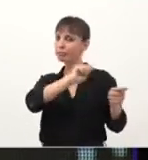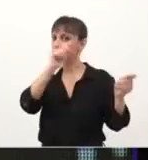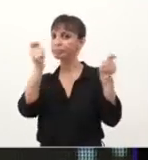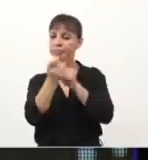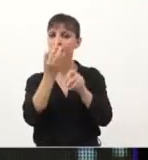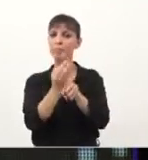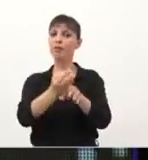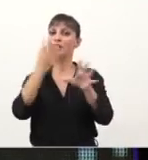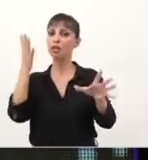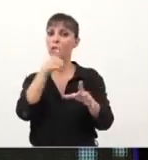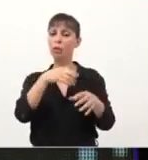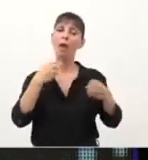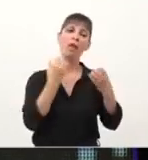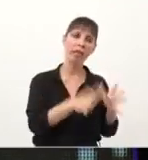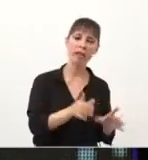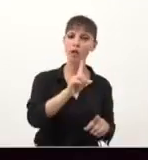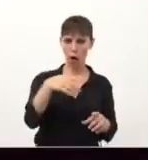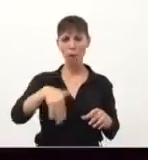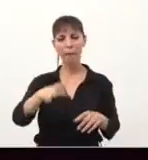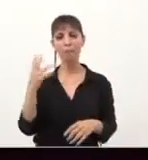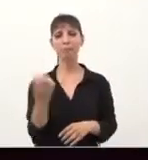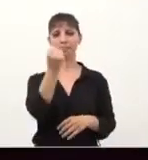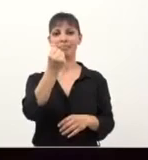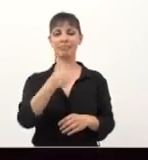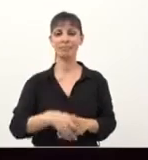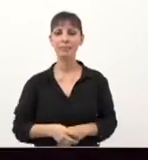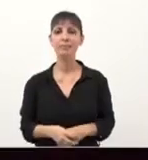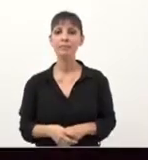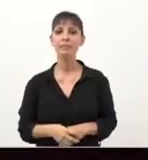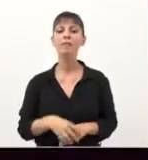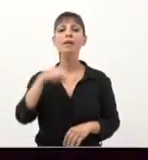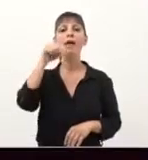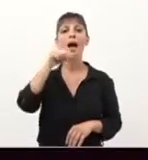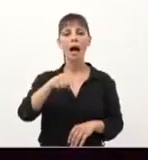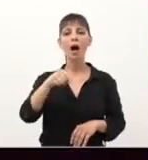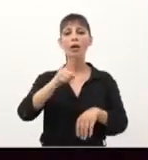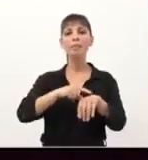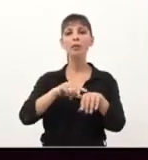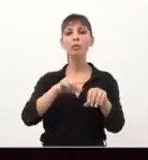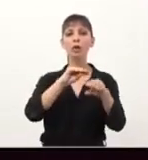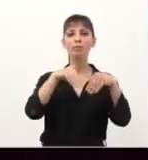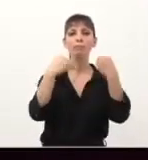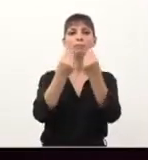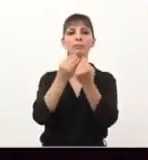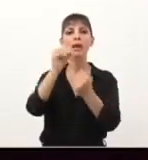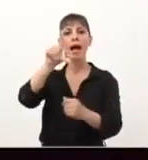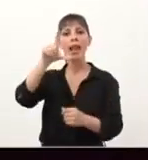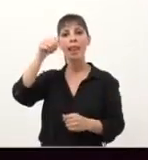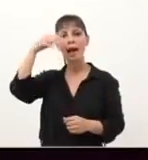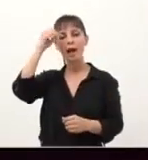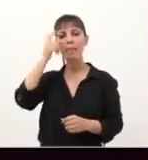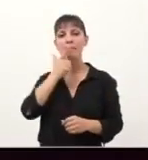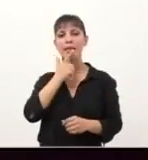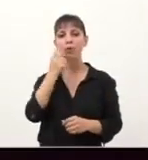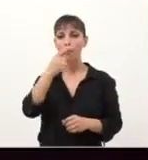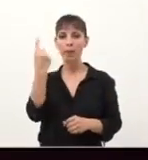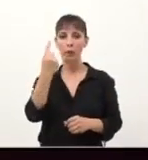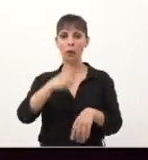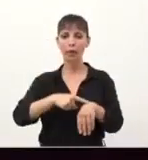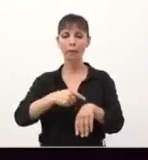baje los brazos que lo vamos a conseguir. Ahora le toca el minuto de cierre a Matías Lamens y su exposición en un minuto.